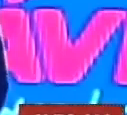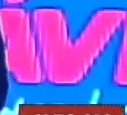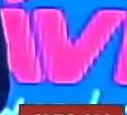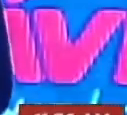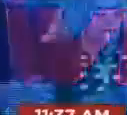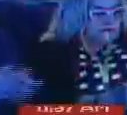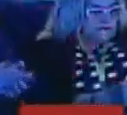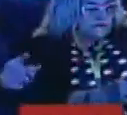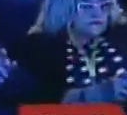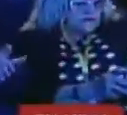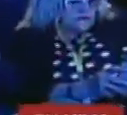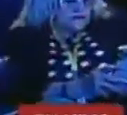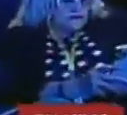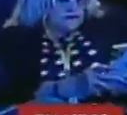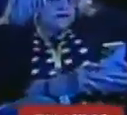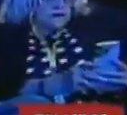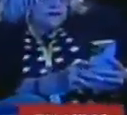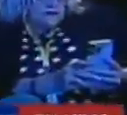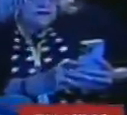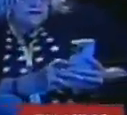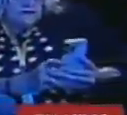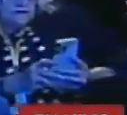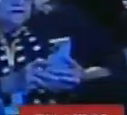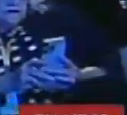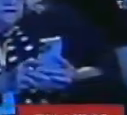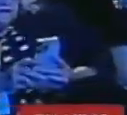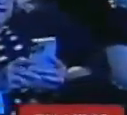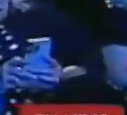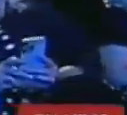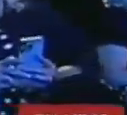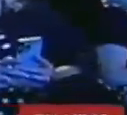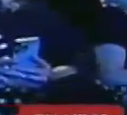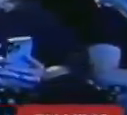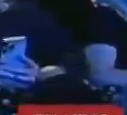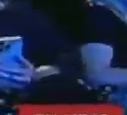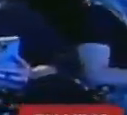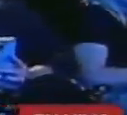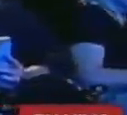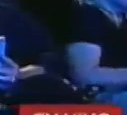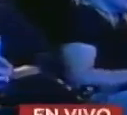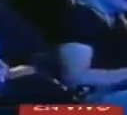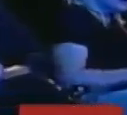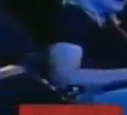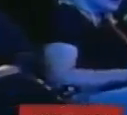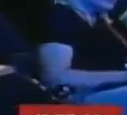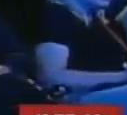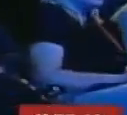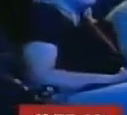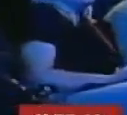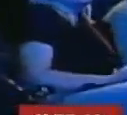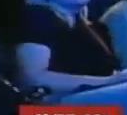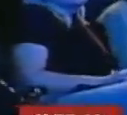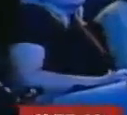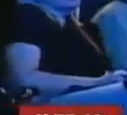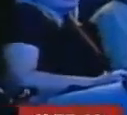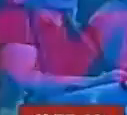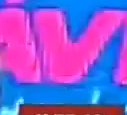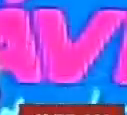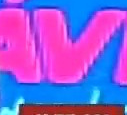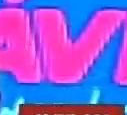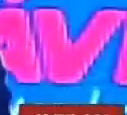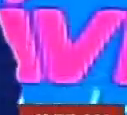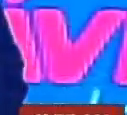Venezuela Bienvenidos a esta Venezuela que renace después de diez